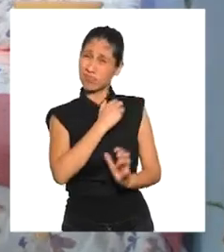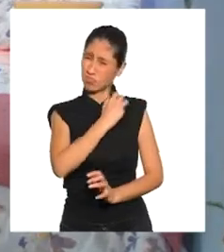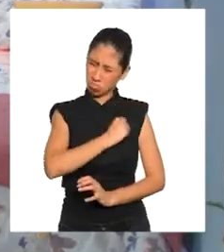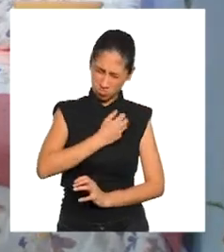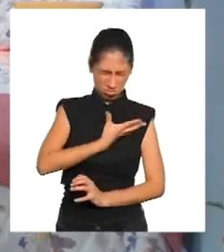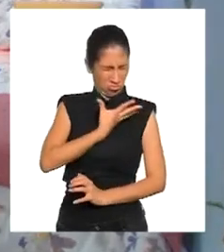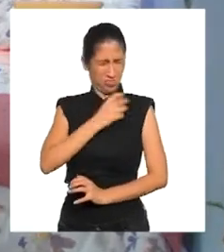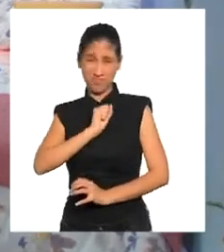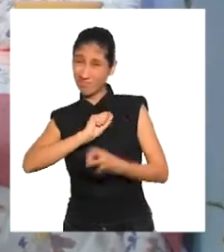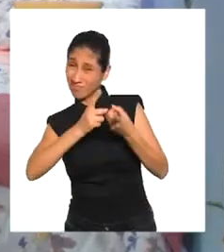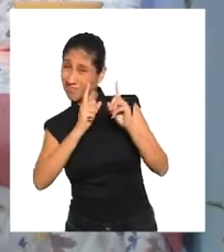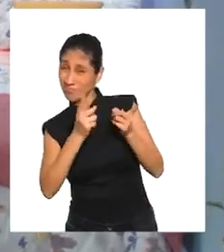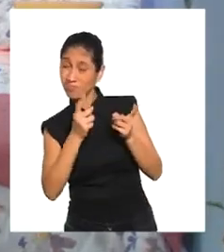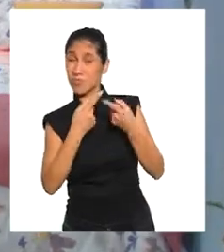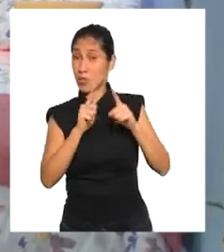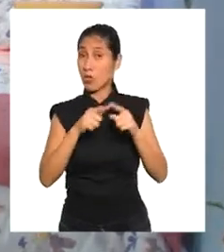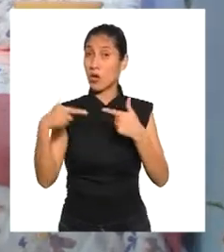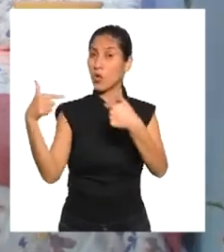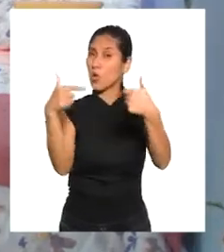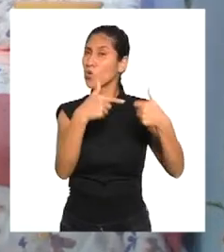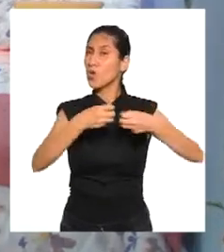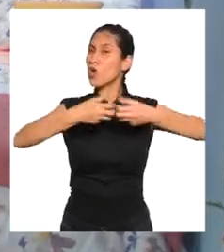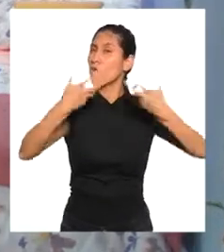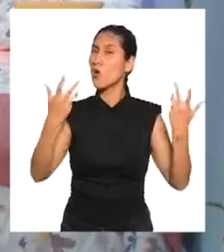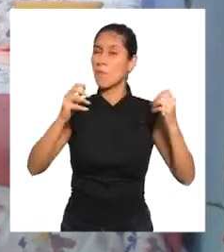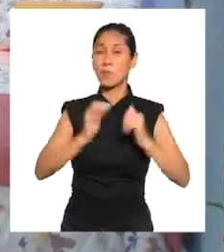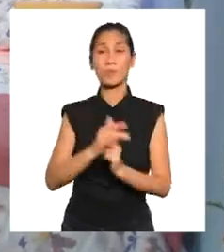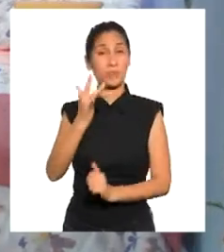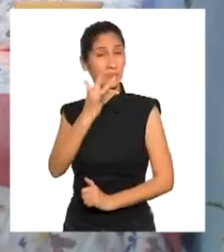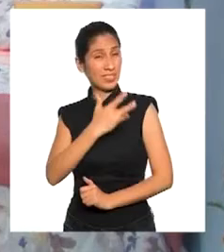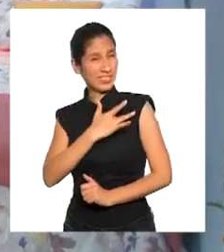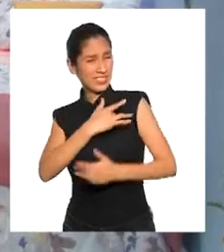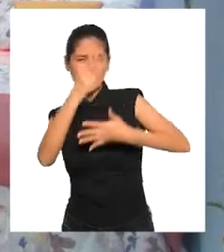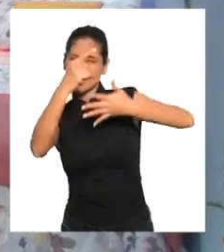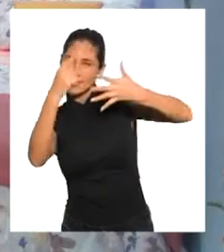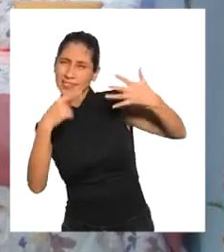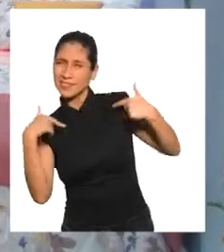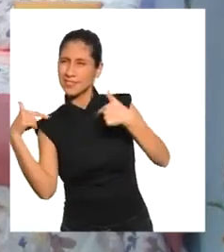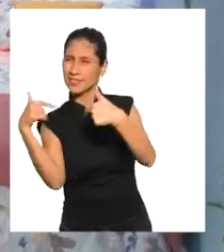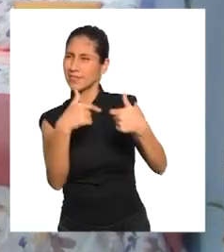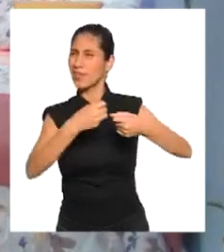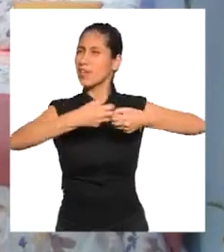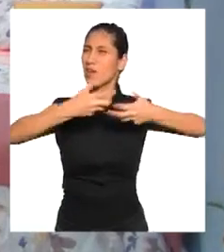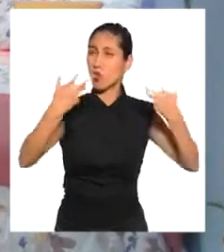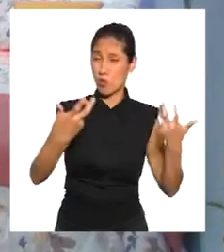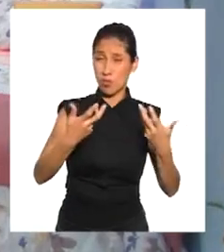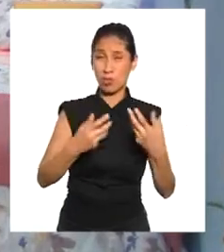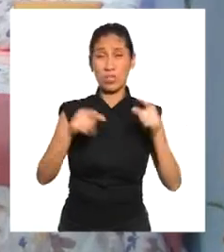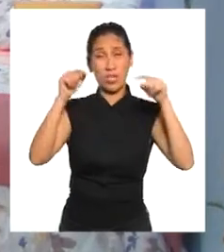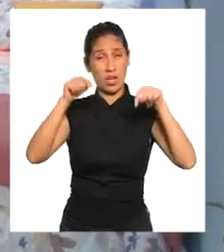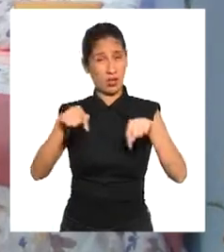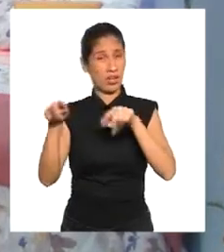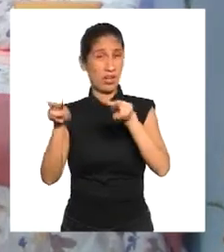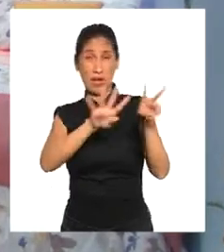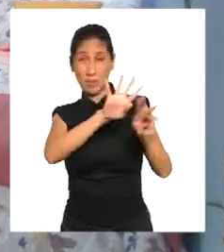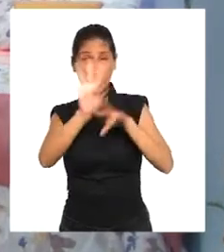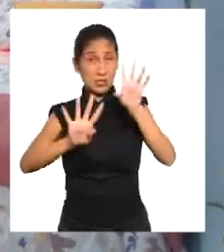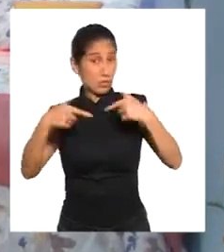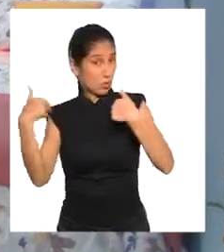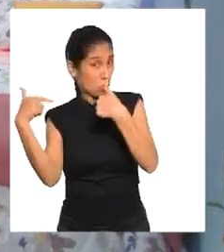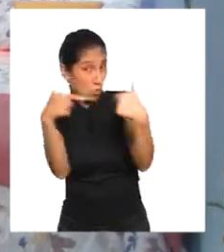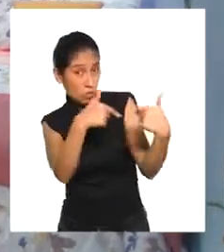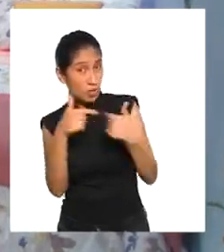factores no son tan fáciles de controlar. ¿Cómo autorregular nuestras emociones sabiendo que están influenciadas por situaciones que están fuera de nuestro